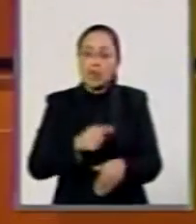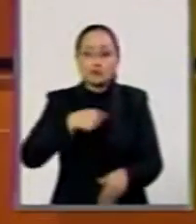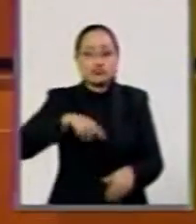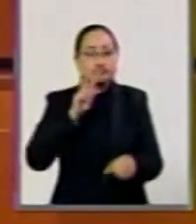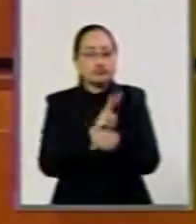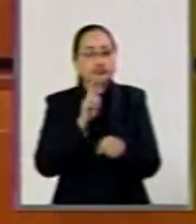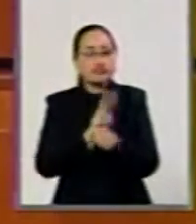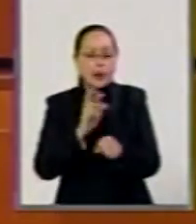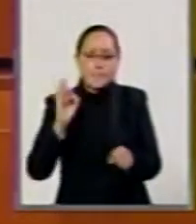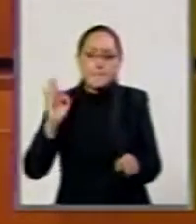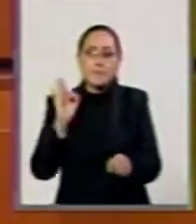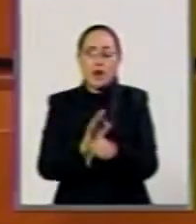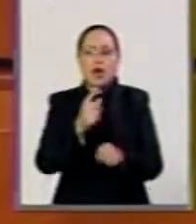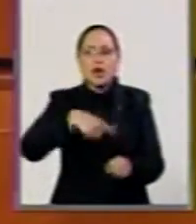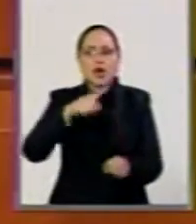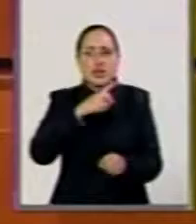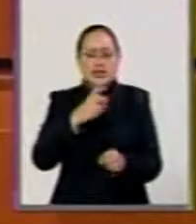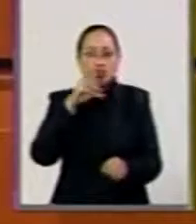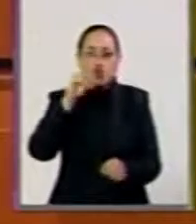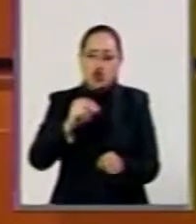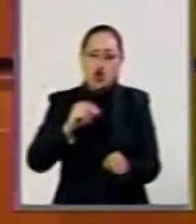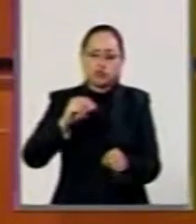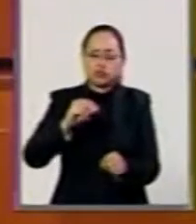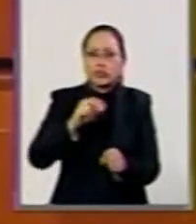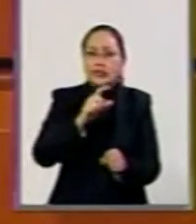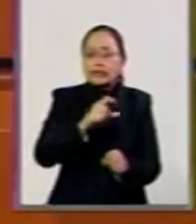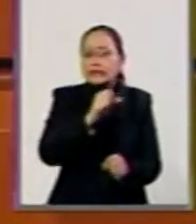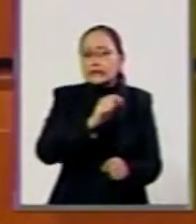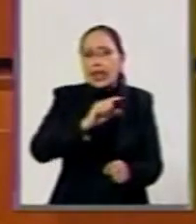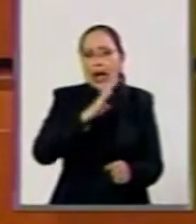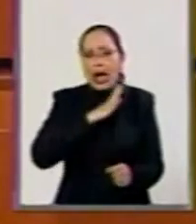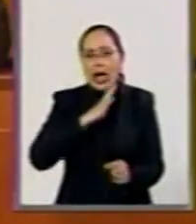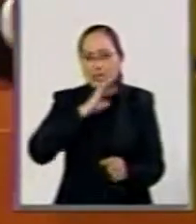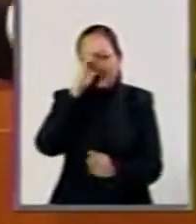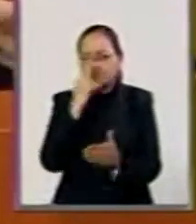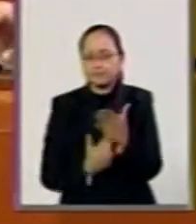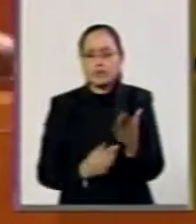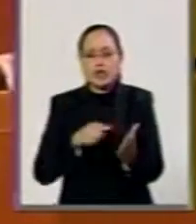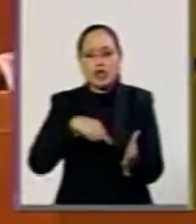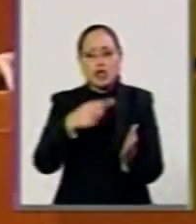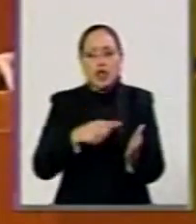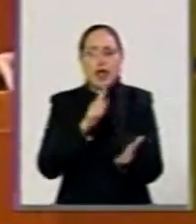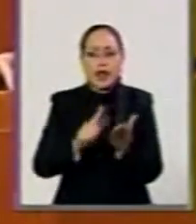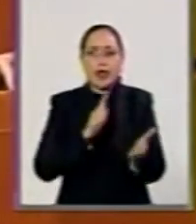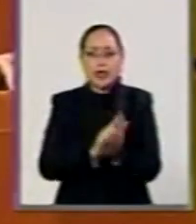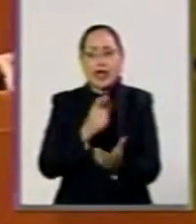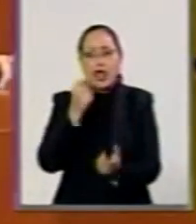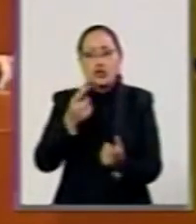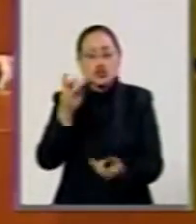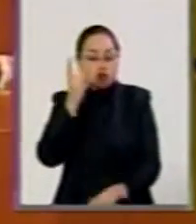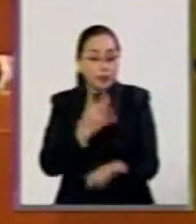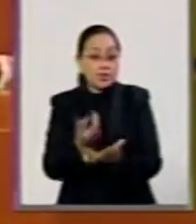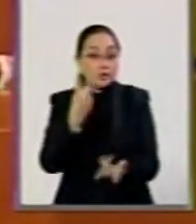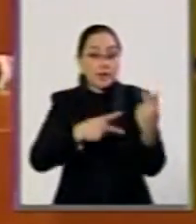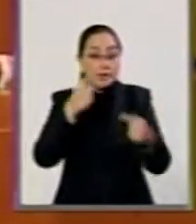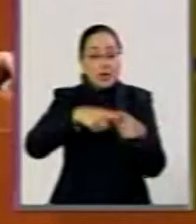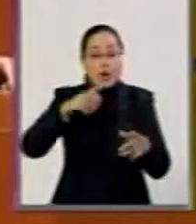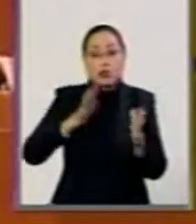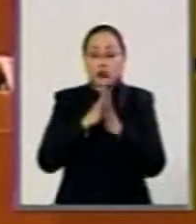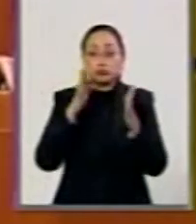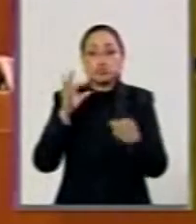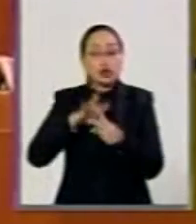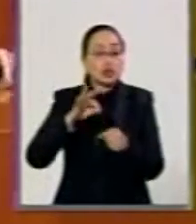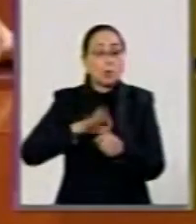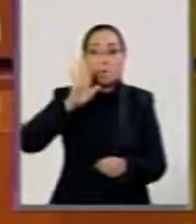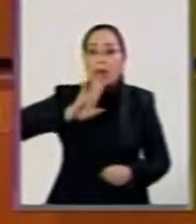y protectores de que no se violen. No venimos nada más a levantar el dedo, o algunos sí, pero no venimos nada más aquí a votar